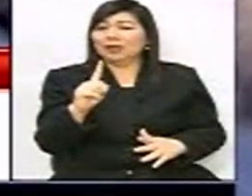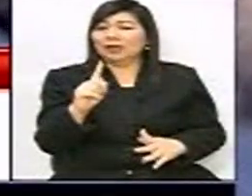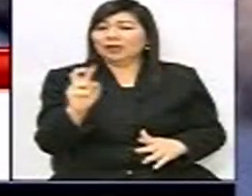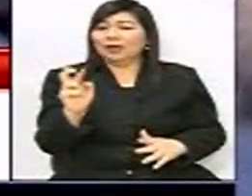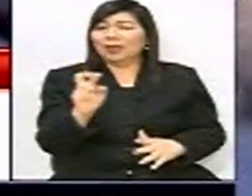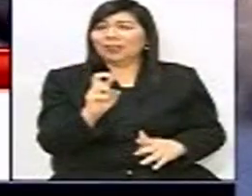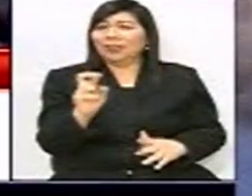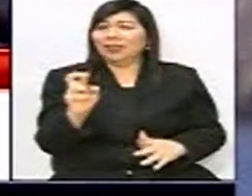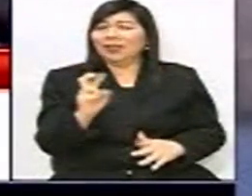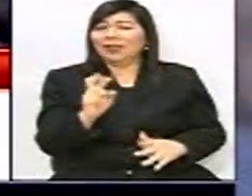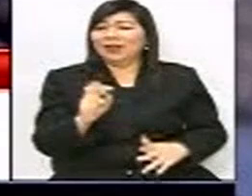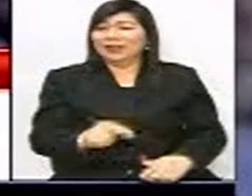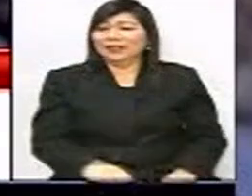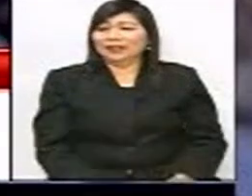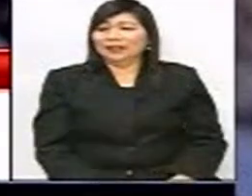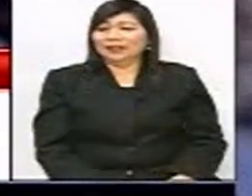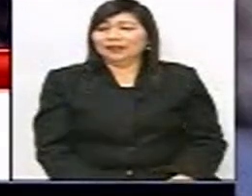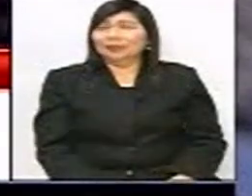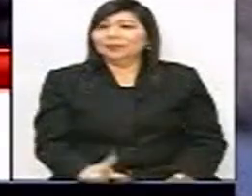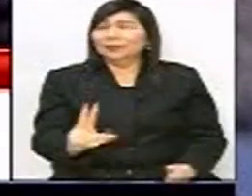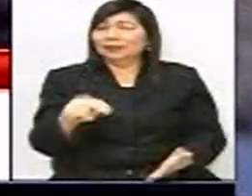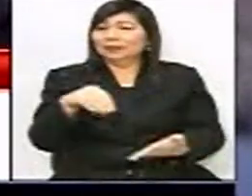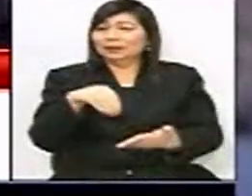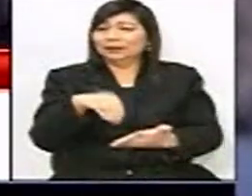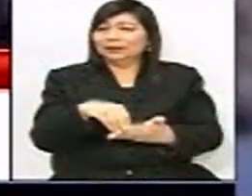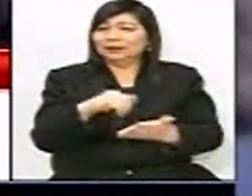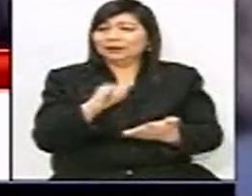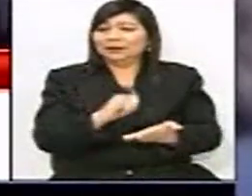de dólares por la no aplicación de